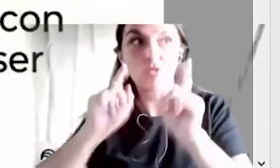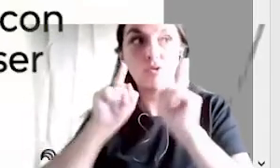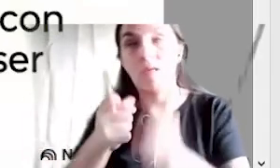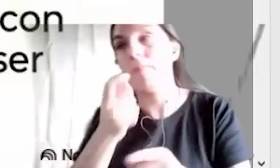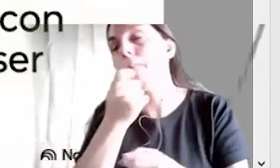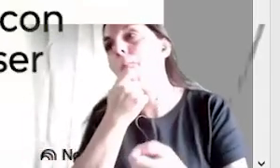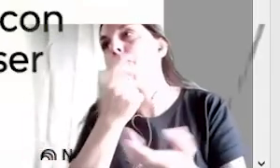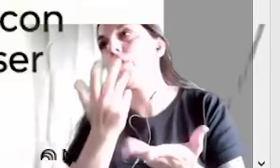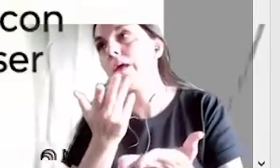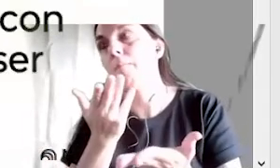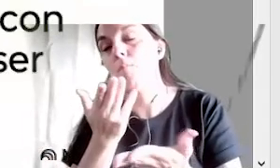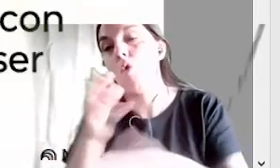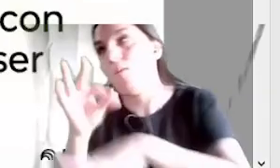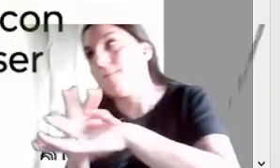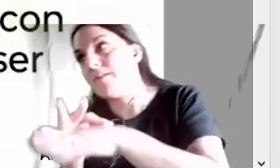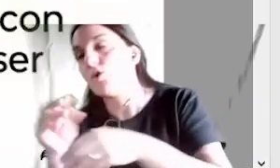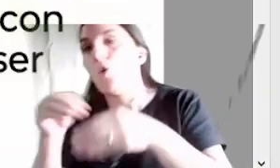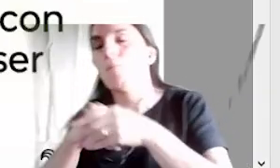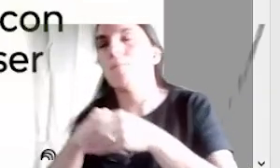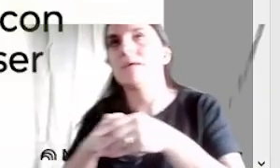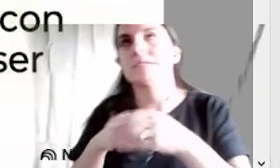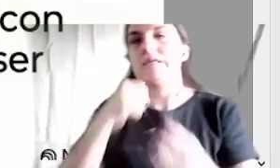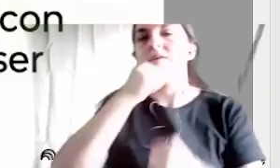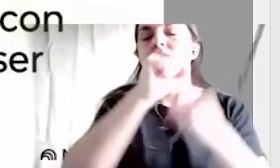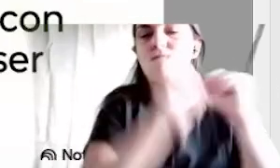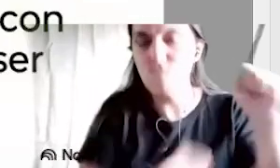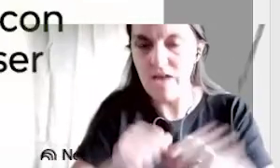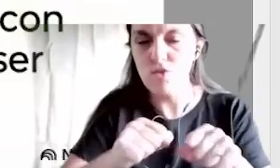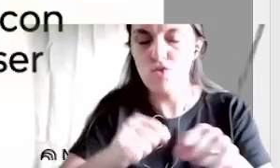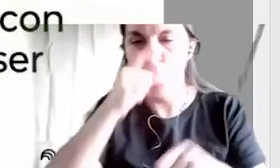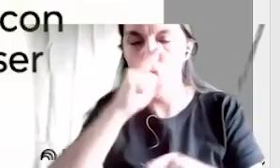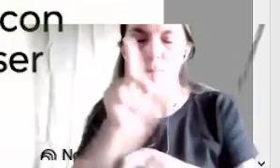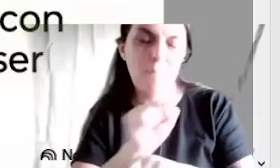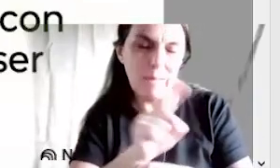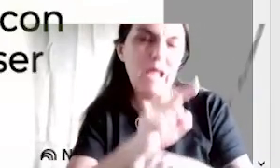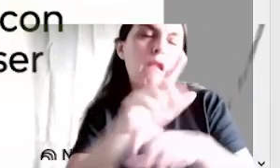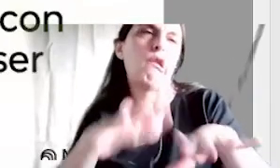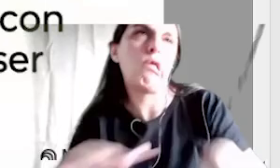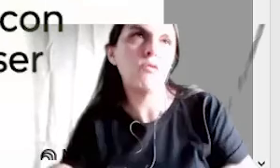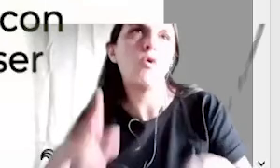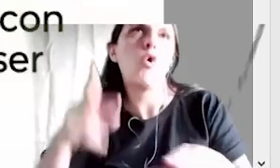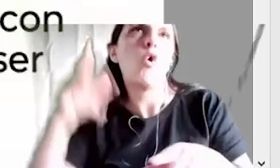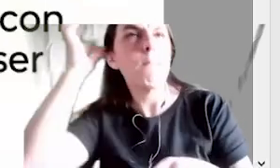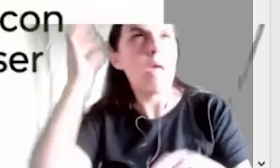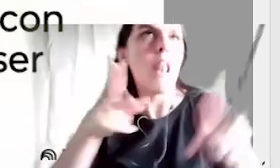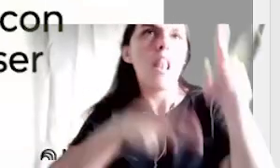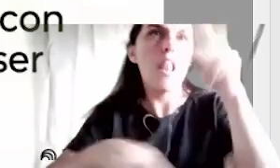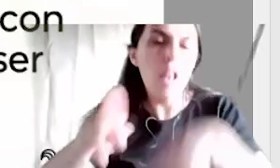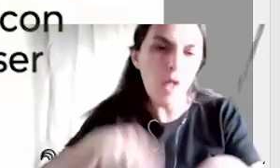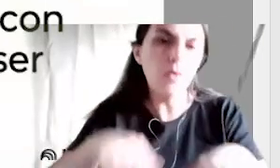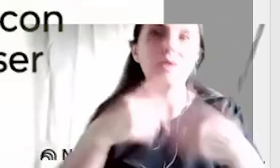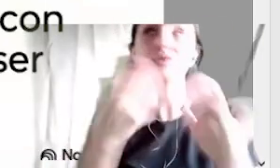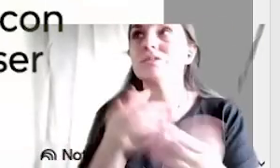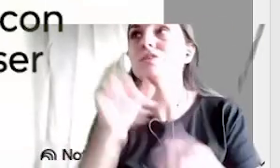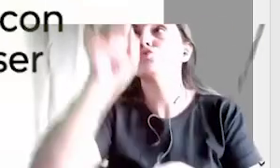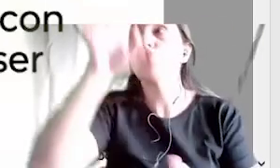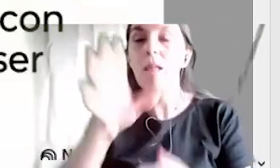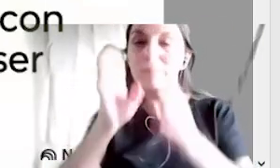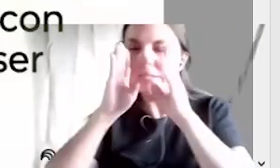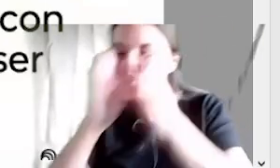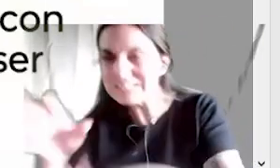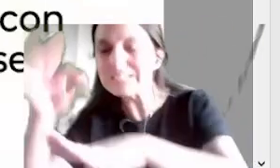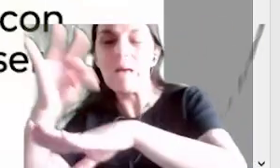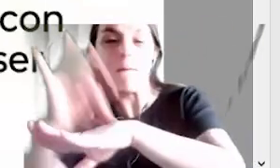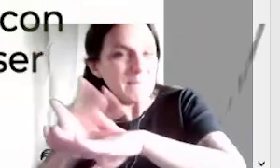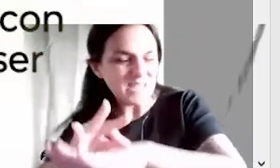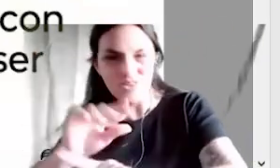sé, servicios de baño, de peluquería y un montón de accesorios que hace que deje de ser un servicio netamente